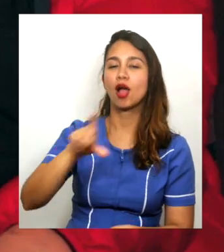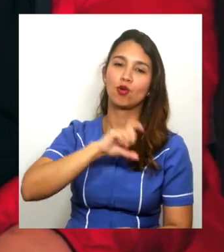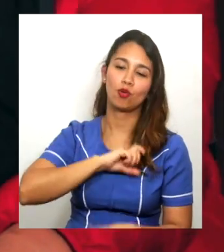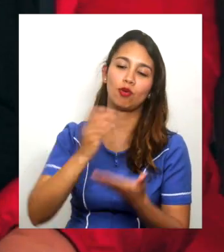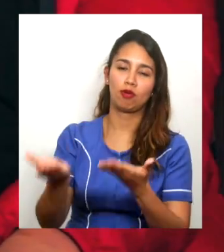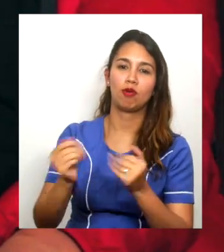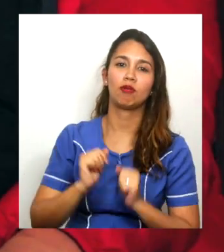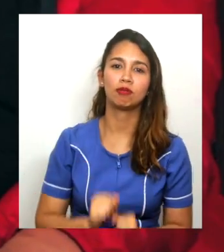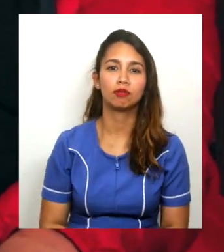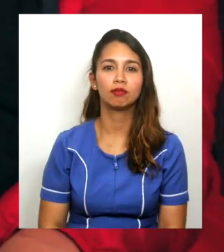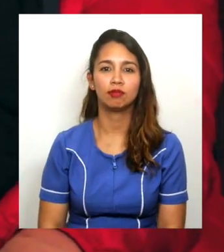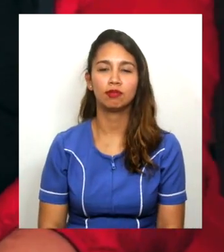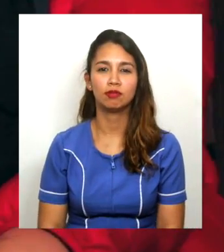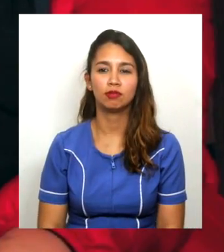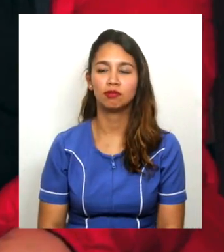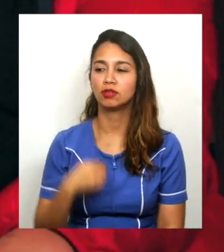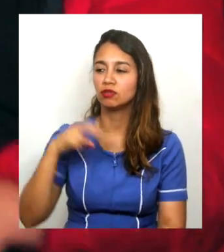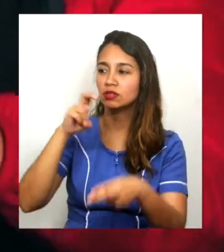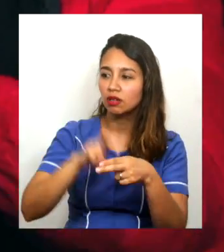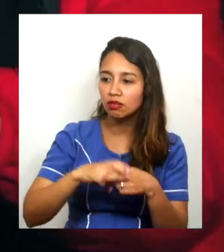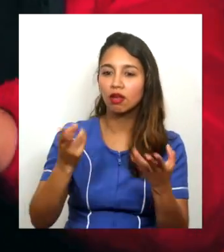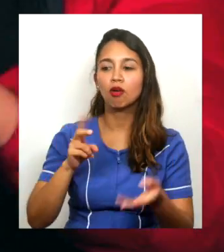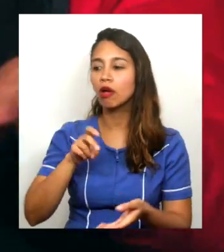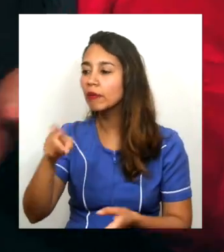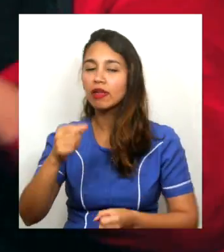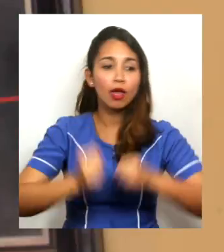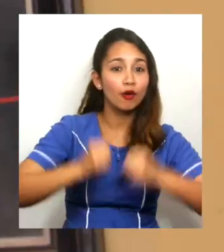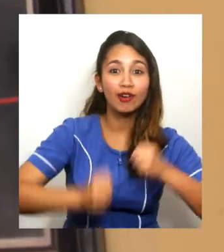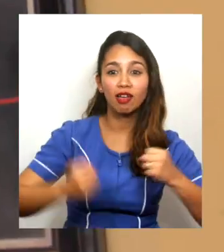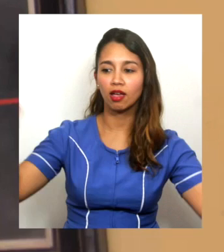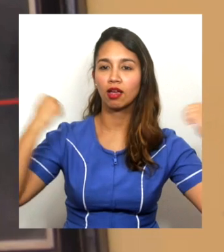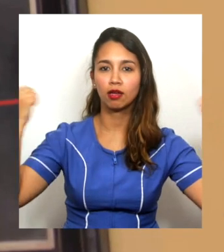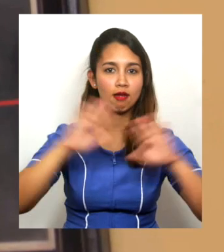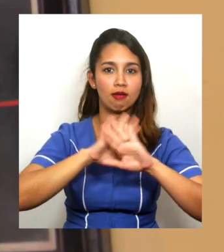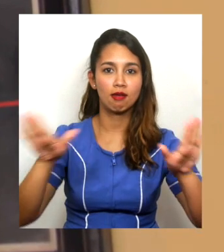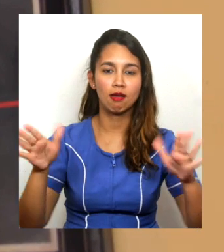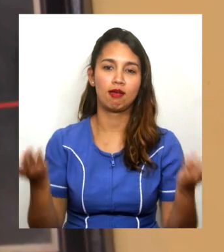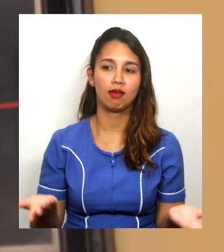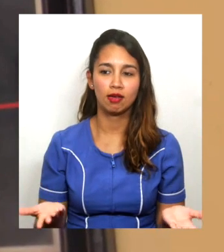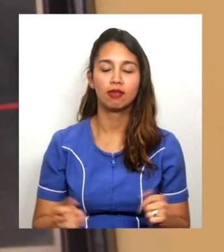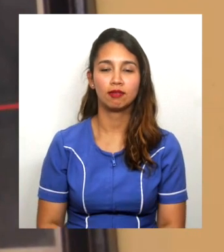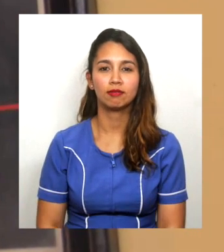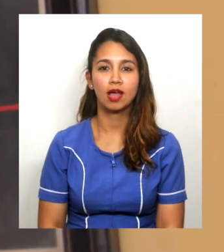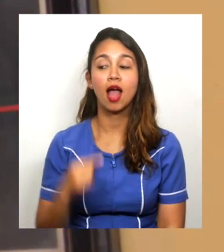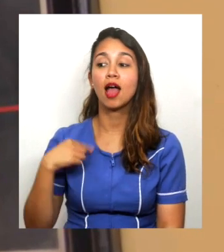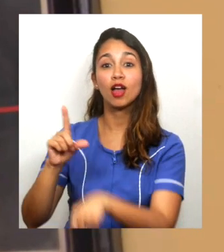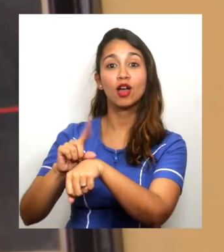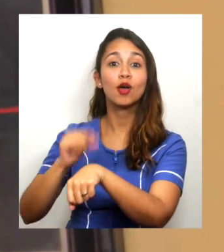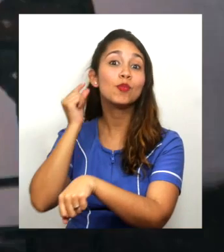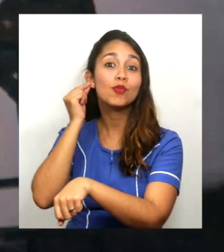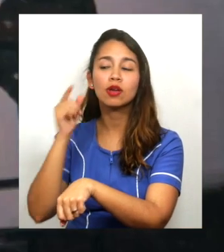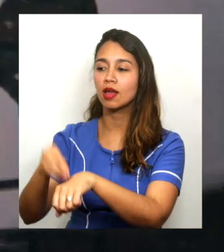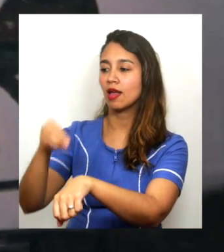yo. Y donde no tenía actividad física, no caminaba. Y ahí una